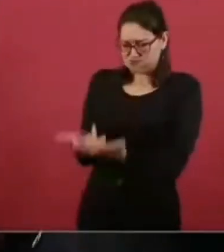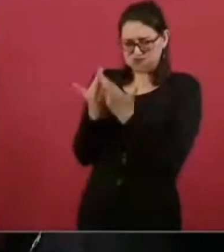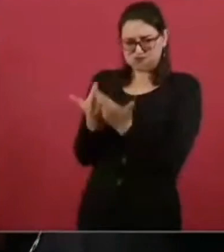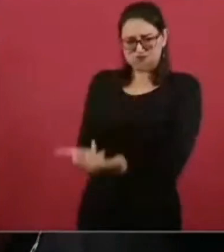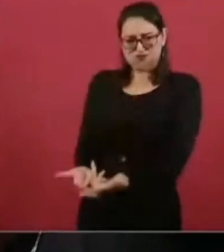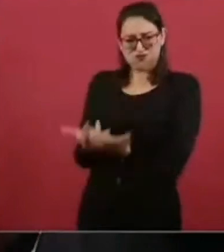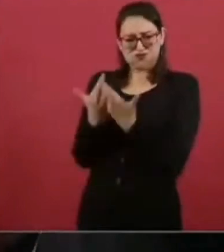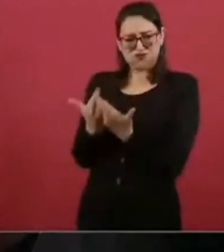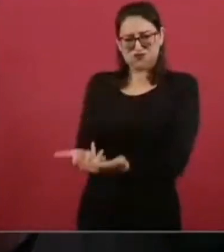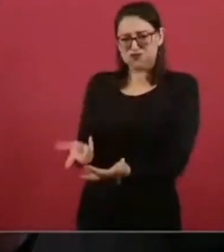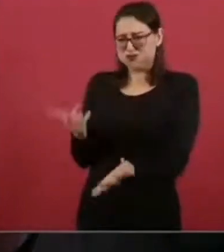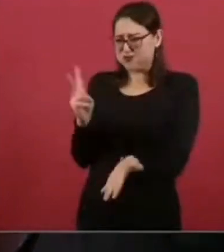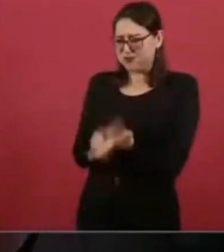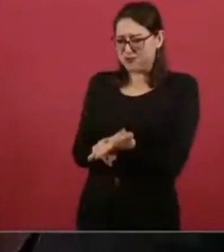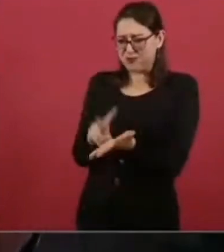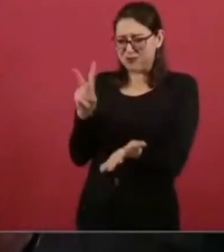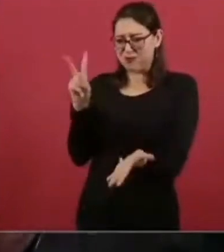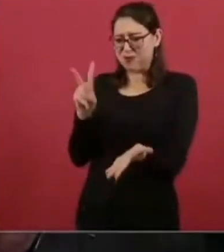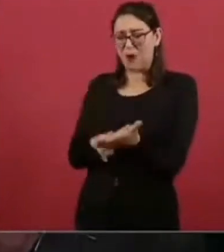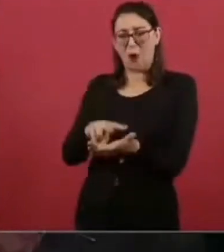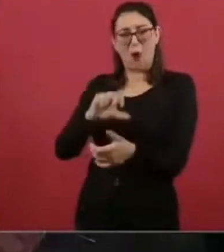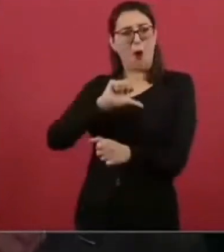Y lo puedo probar.